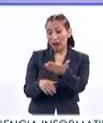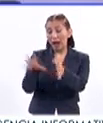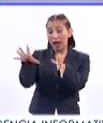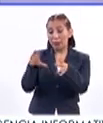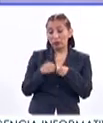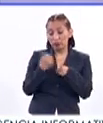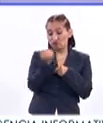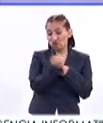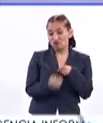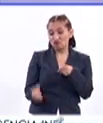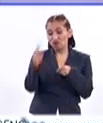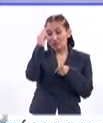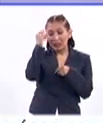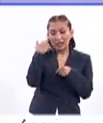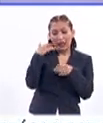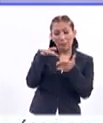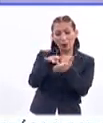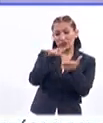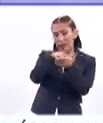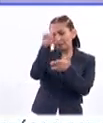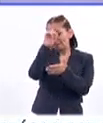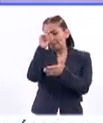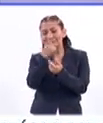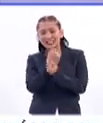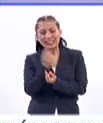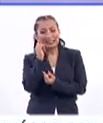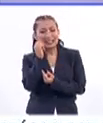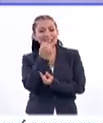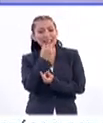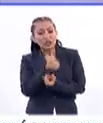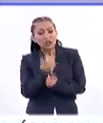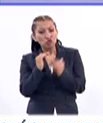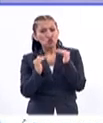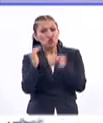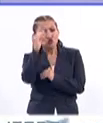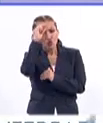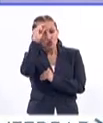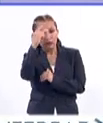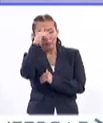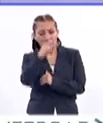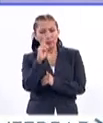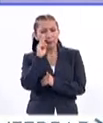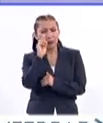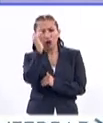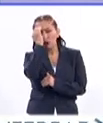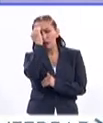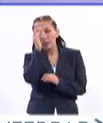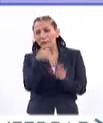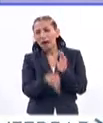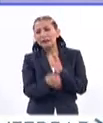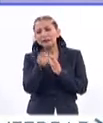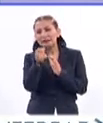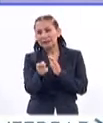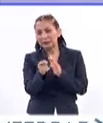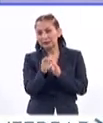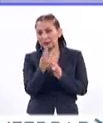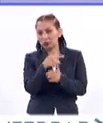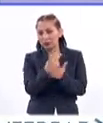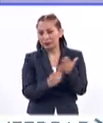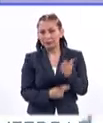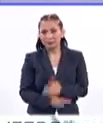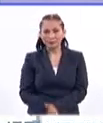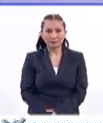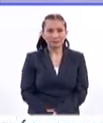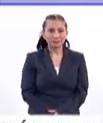Adopte un Talento, está buscando apoyar y asesorar a las niñas y niños sobresalientes de nuestro país. Vamos a conocer más a detalle este